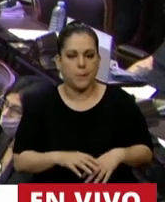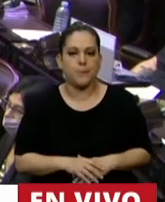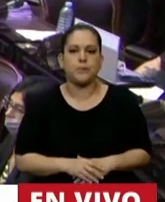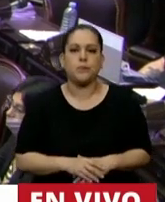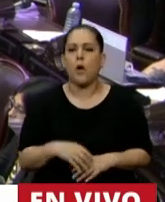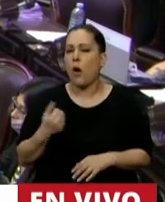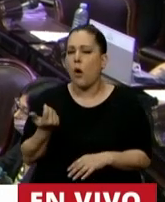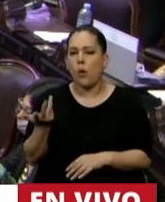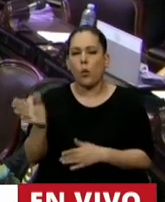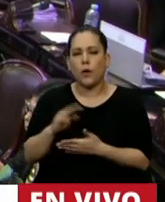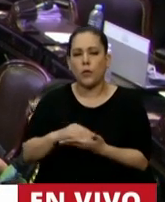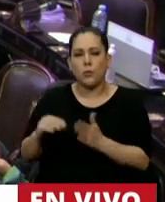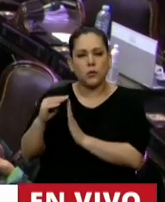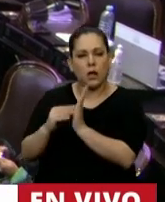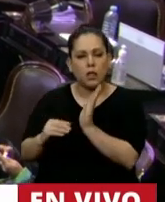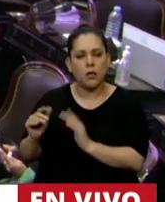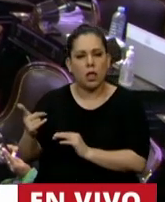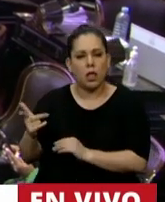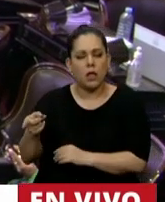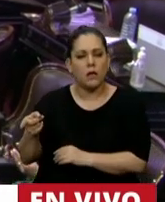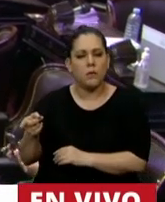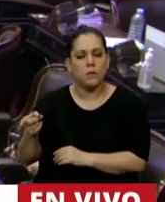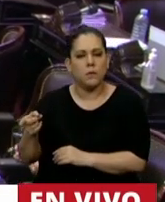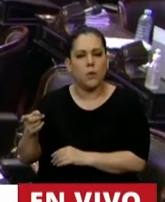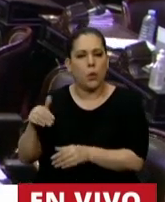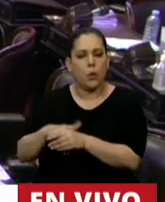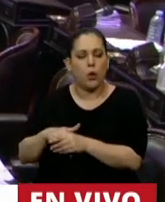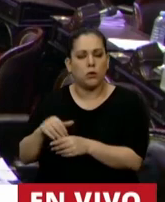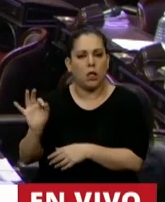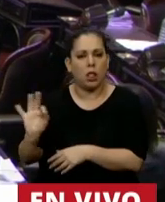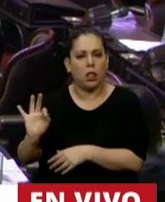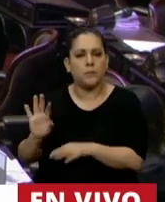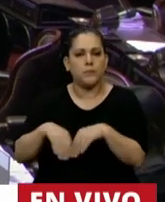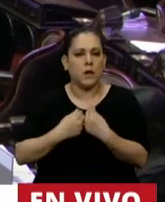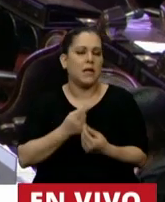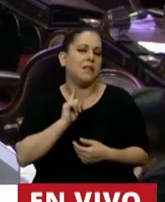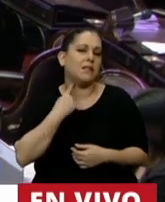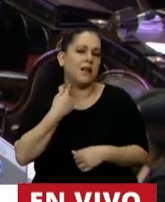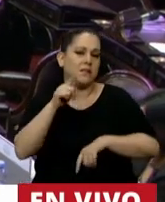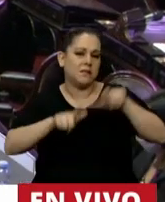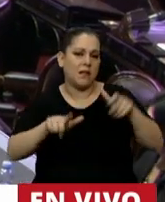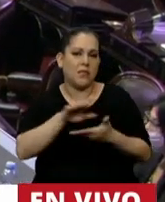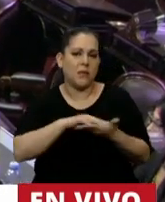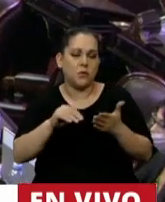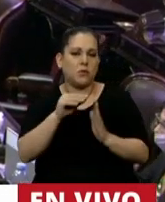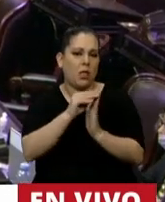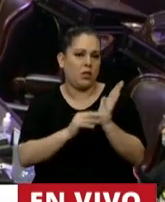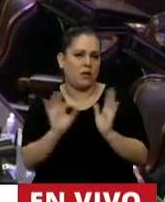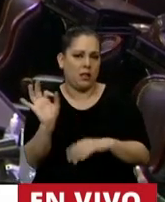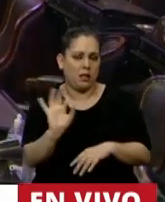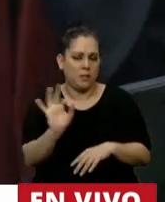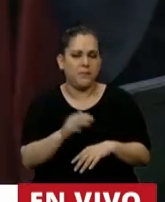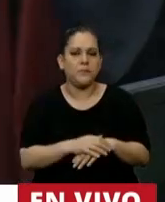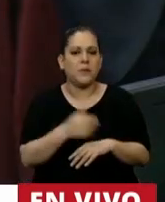cuanto a diputado no tiene registrado su voto 13 diputados no tienen registrado su voto